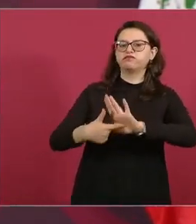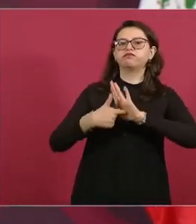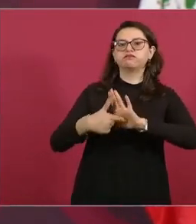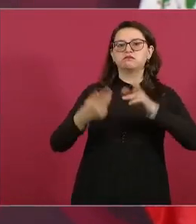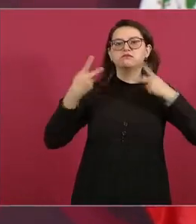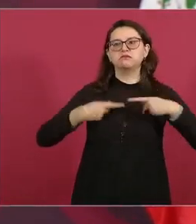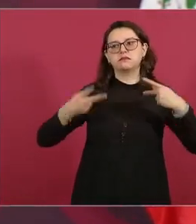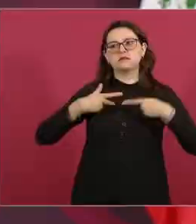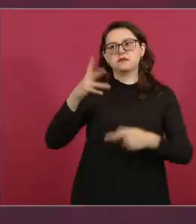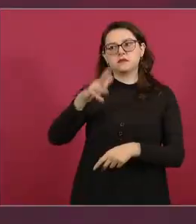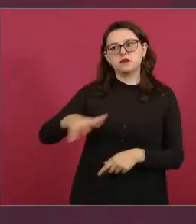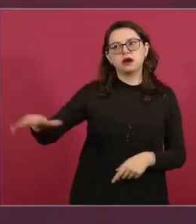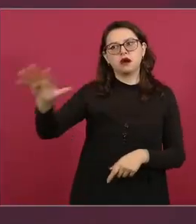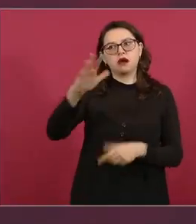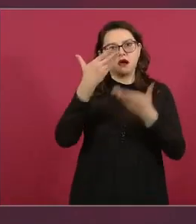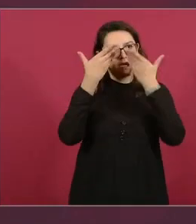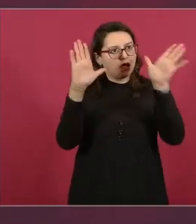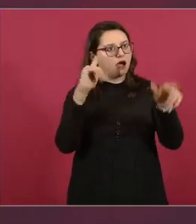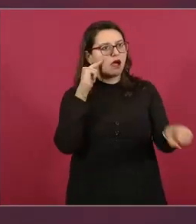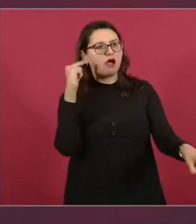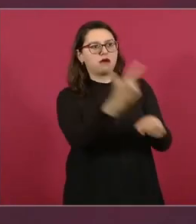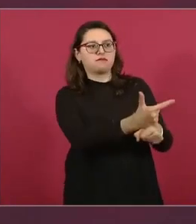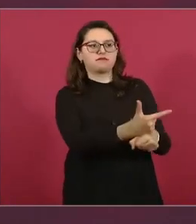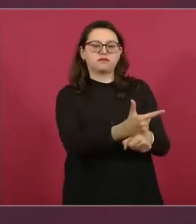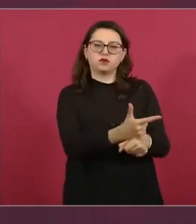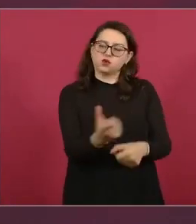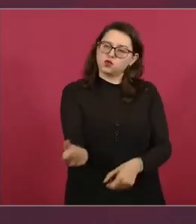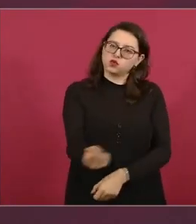investigaciones, este periodismo de investigación,